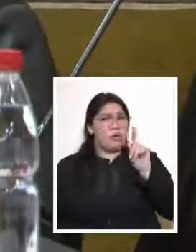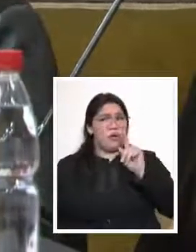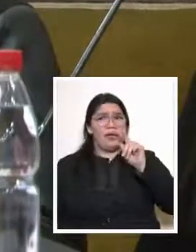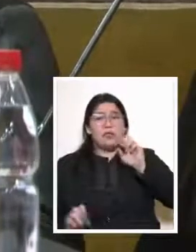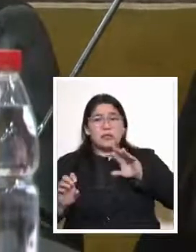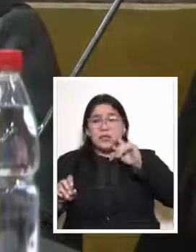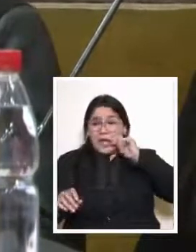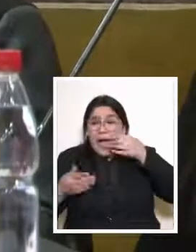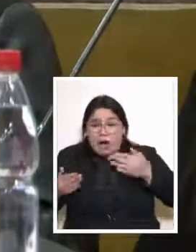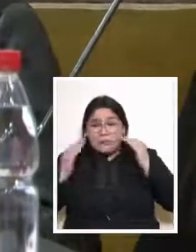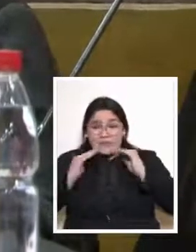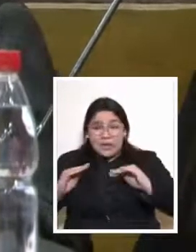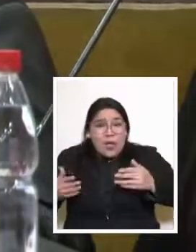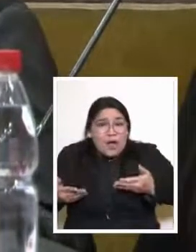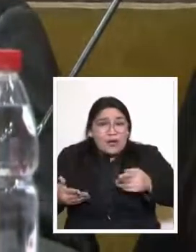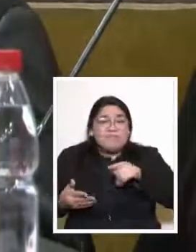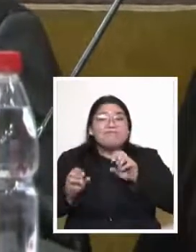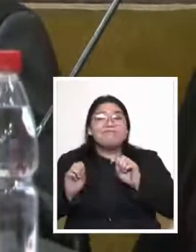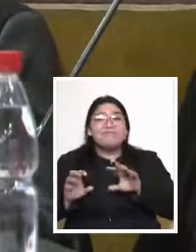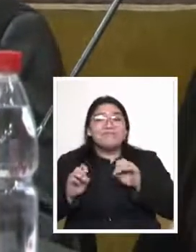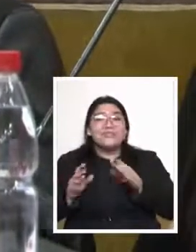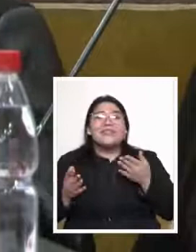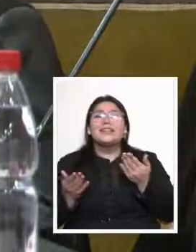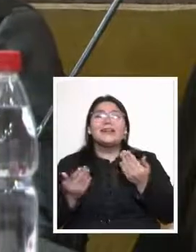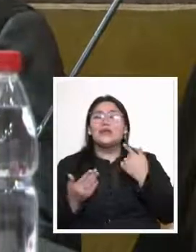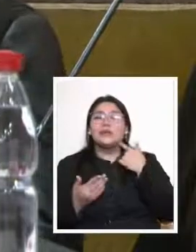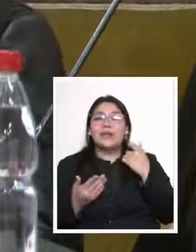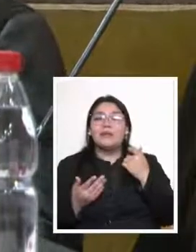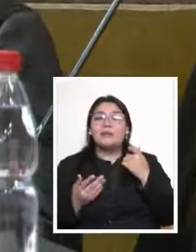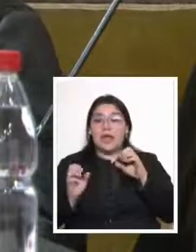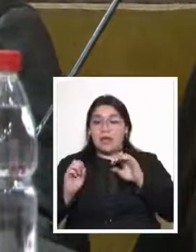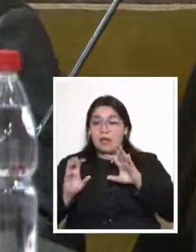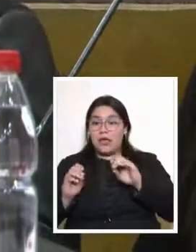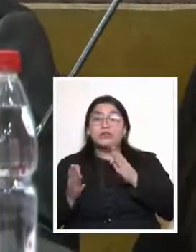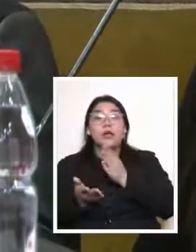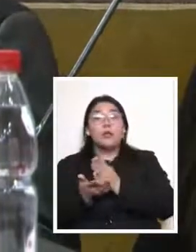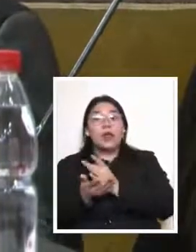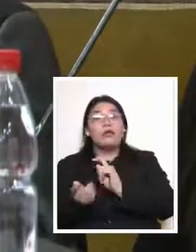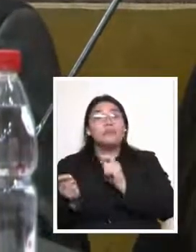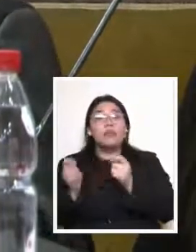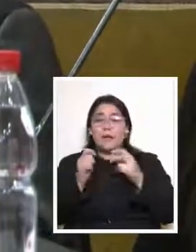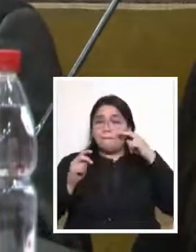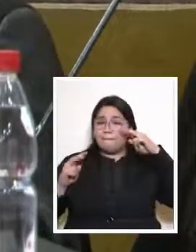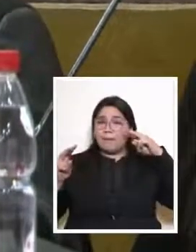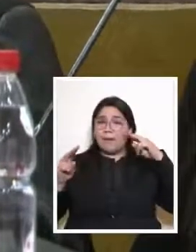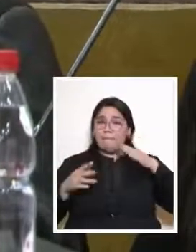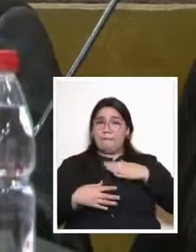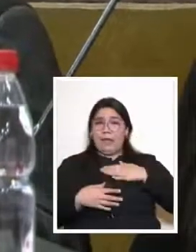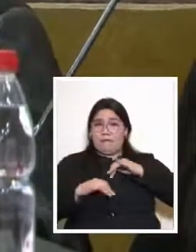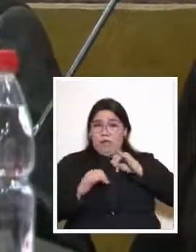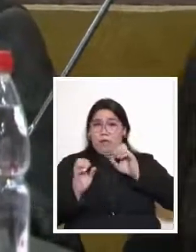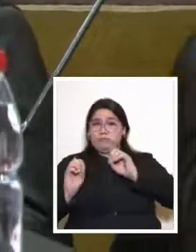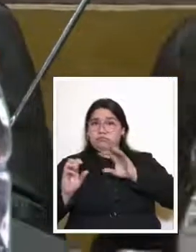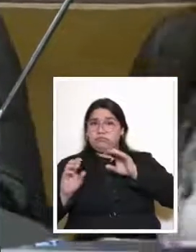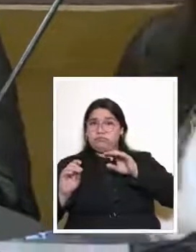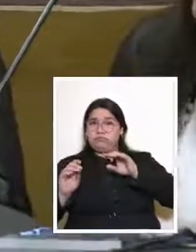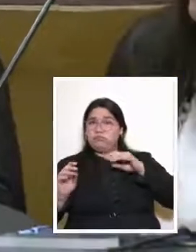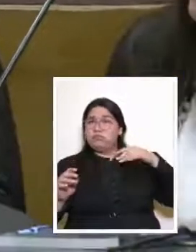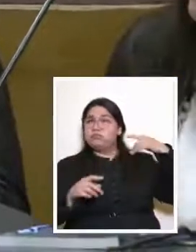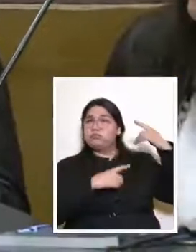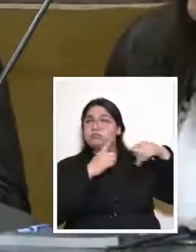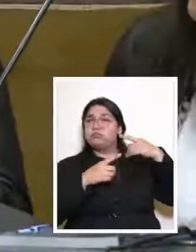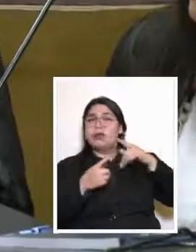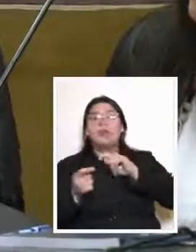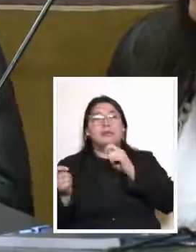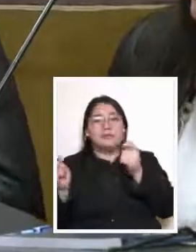¿qué tenemos que cambiar? Transformar las escuelas, transformar el paradigma con el que educamos, transformar las formas